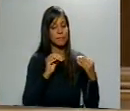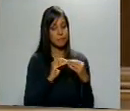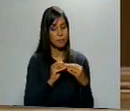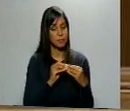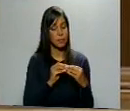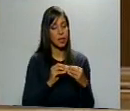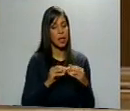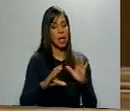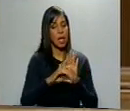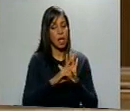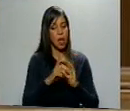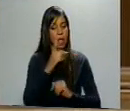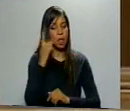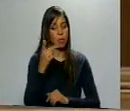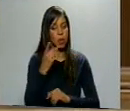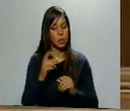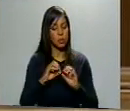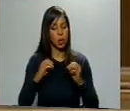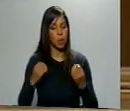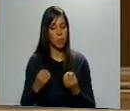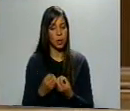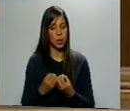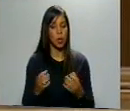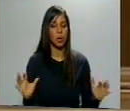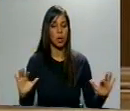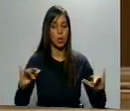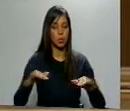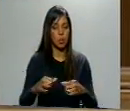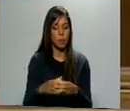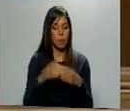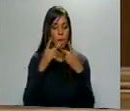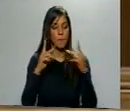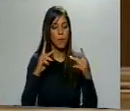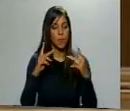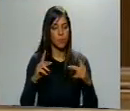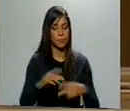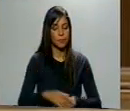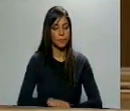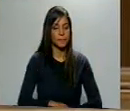Ley de Partidos Políticos, Reuniones Públicas y Manifestaciones.